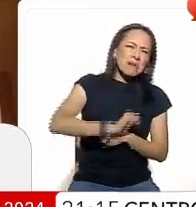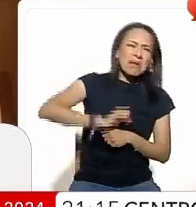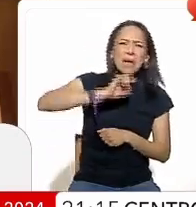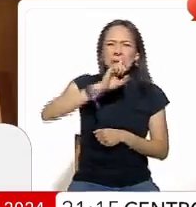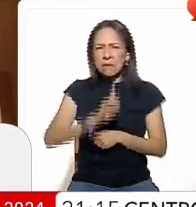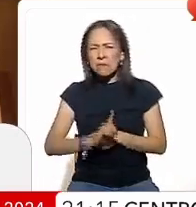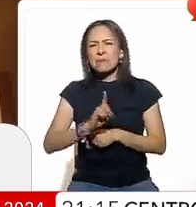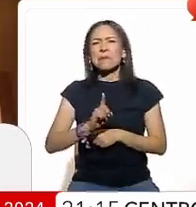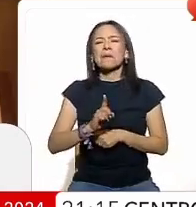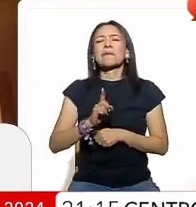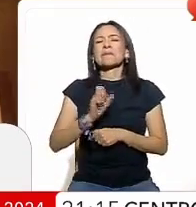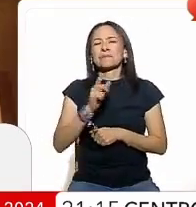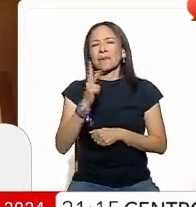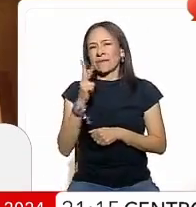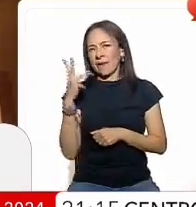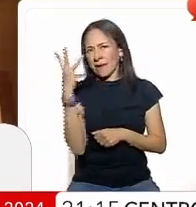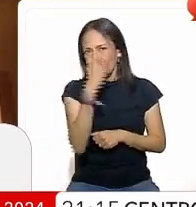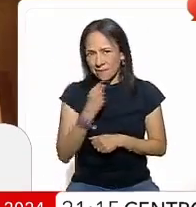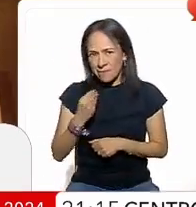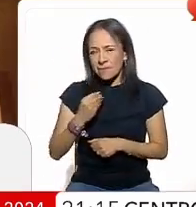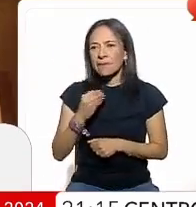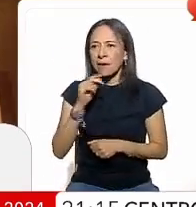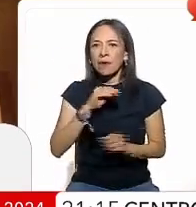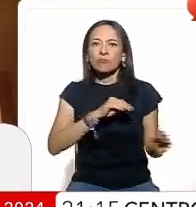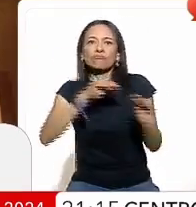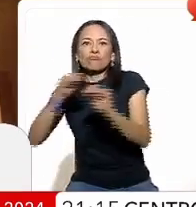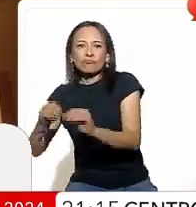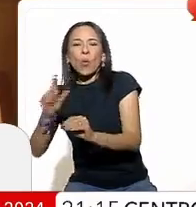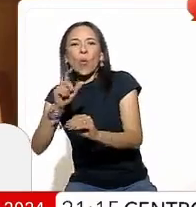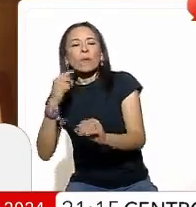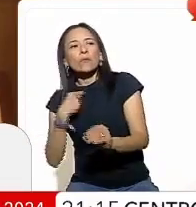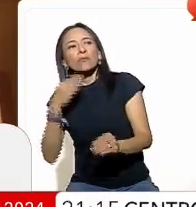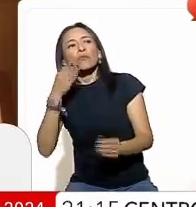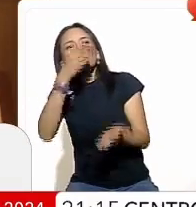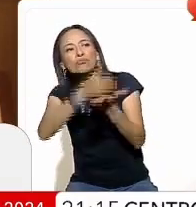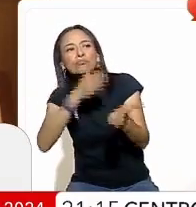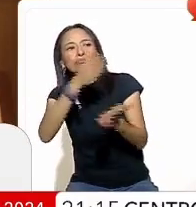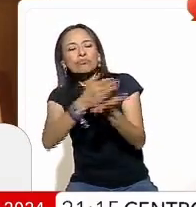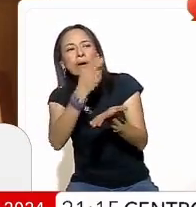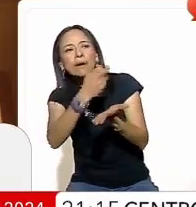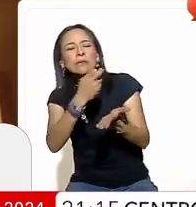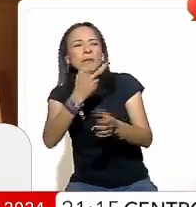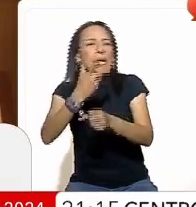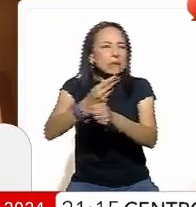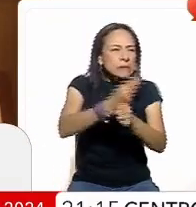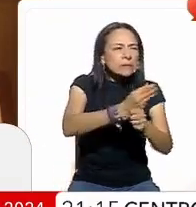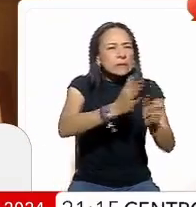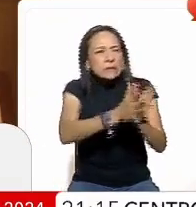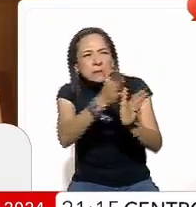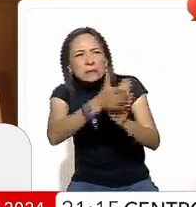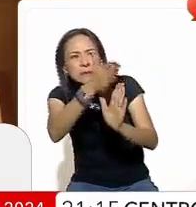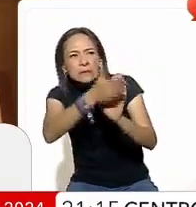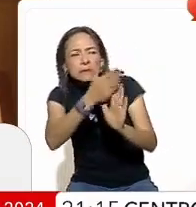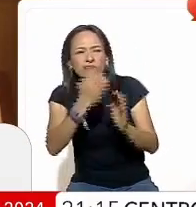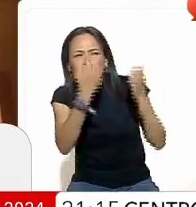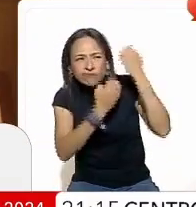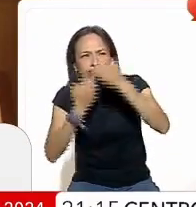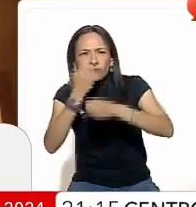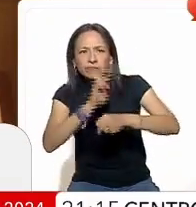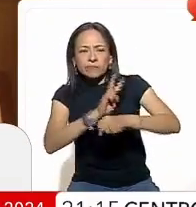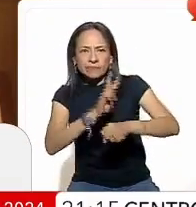en Villahermosa viendo lo que era la refinería. Entonces muestran como si eso fuera